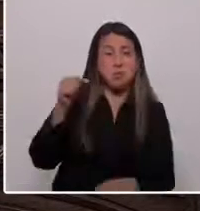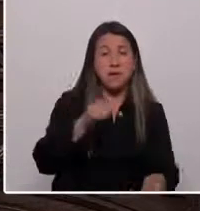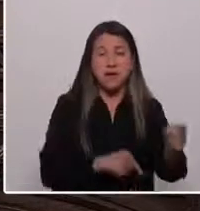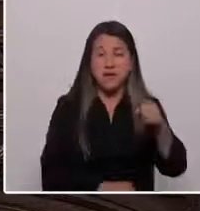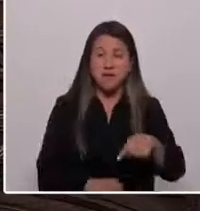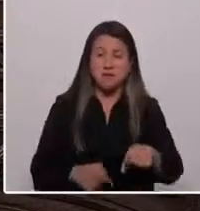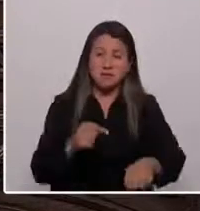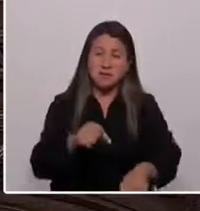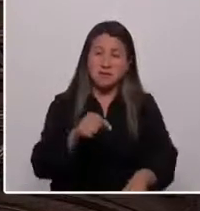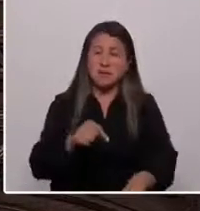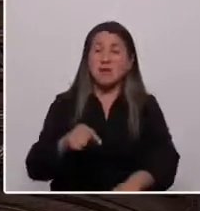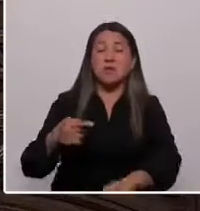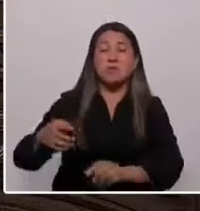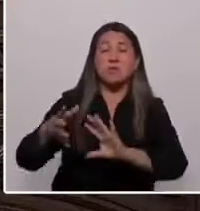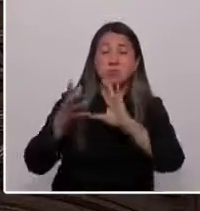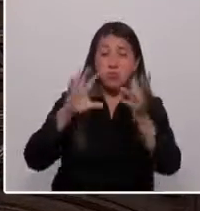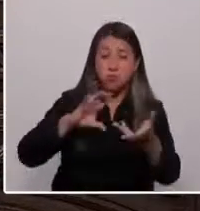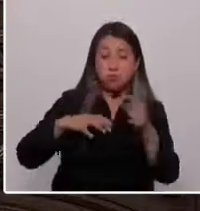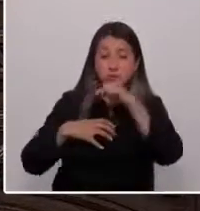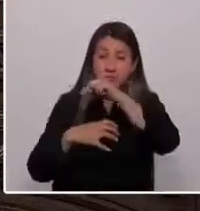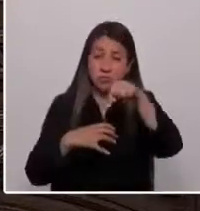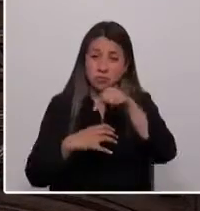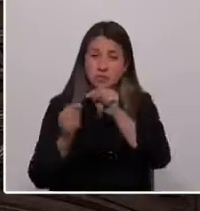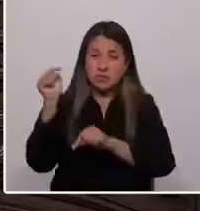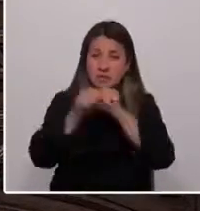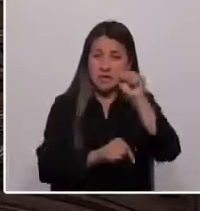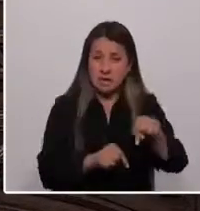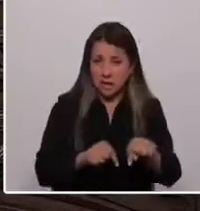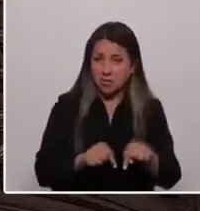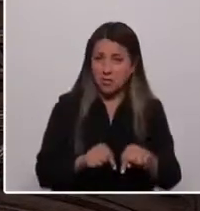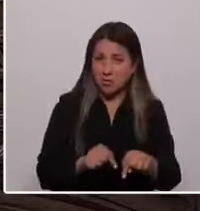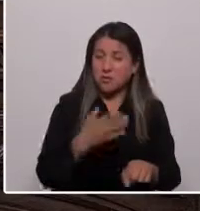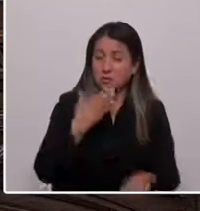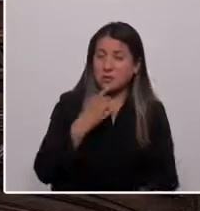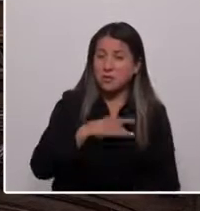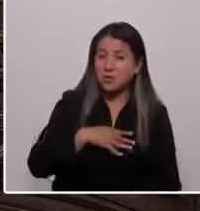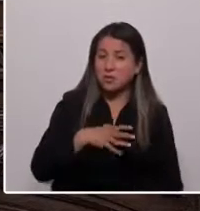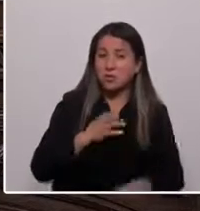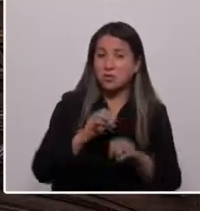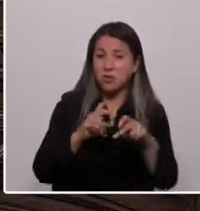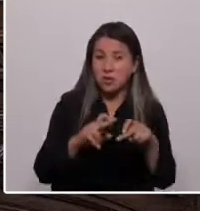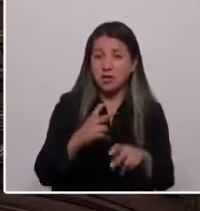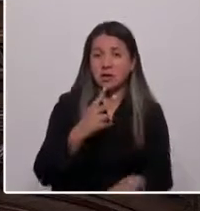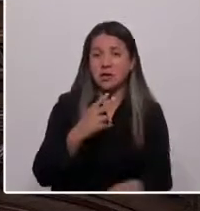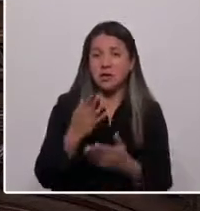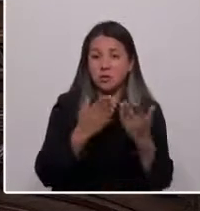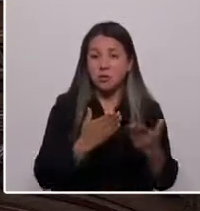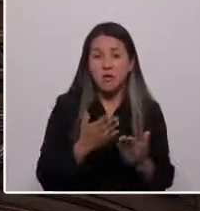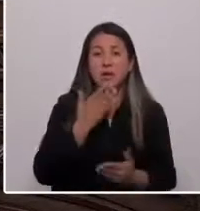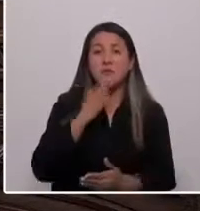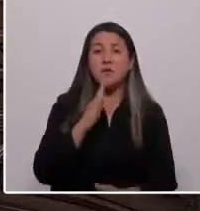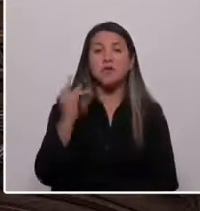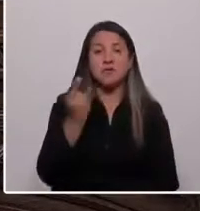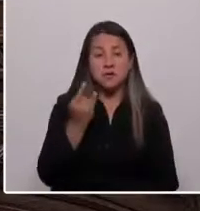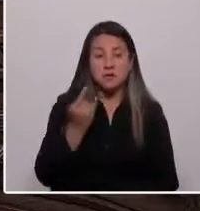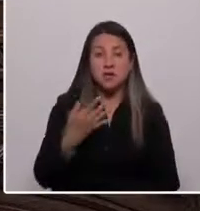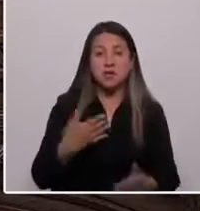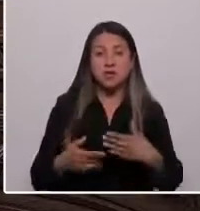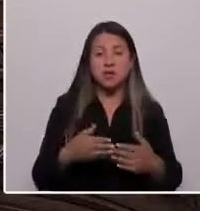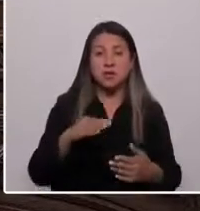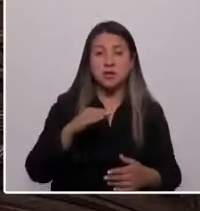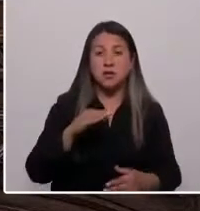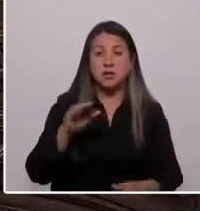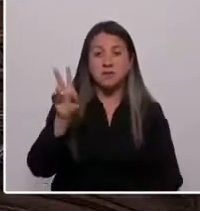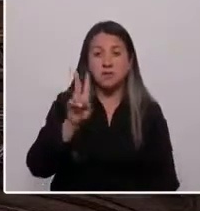entre ellos chilenos tuve la oportunidad de estudiar en la mejor universidad en caracas venezuela